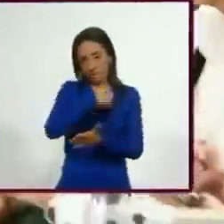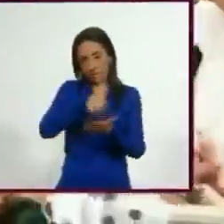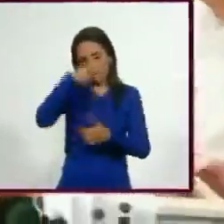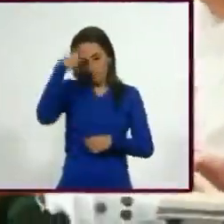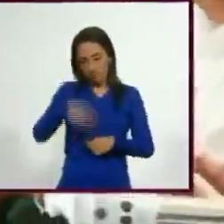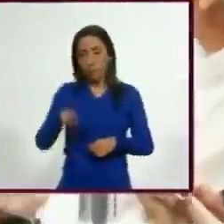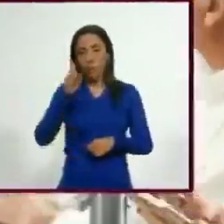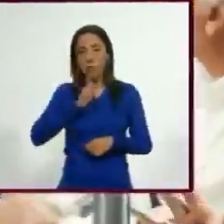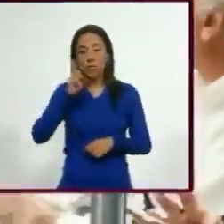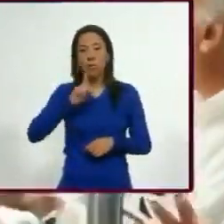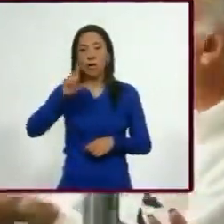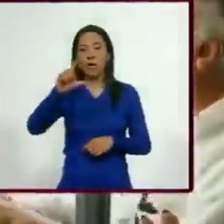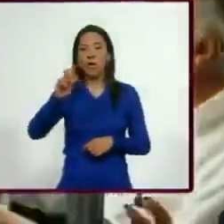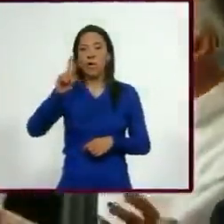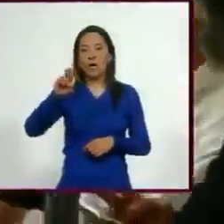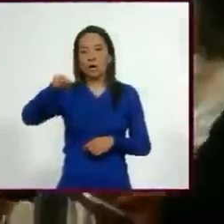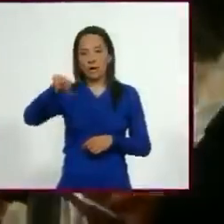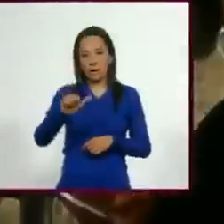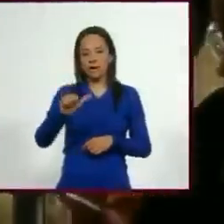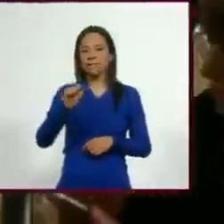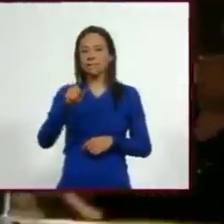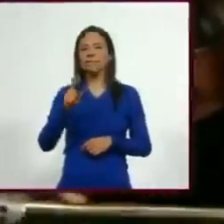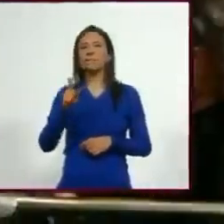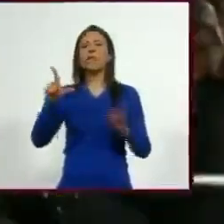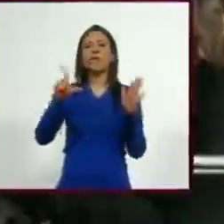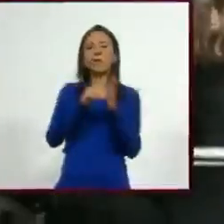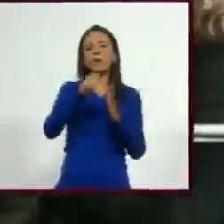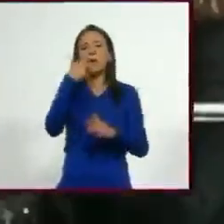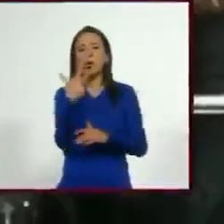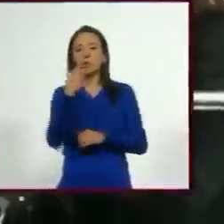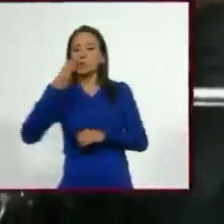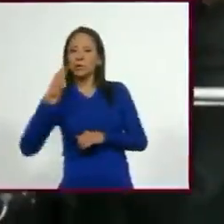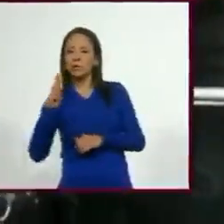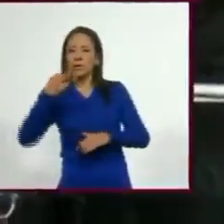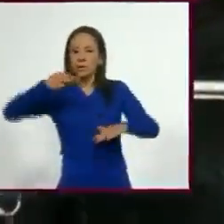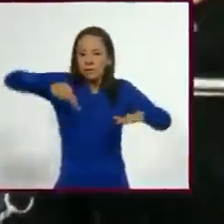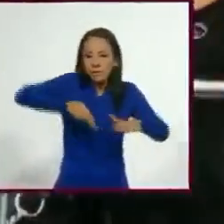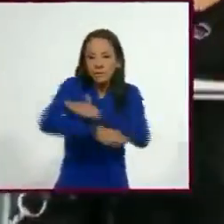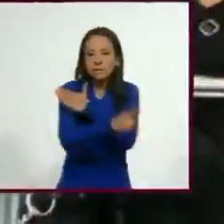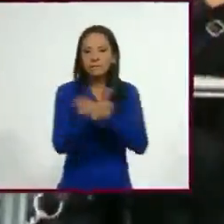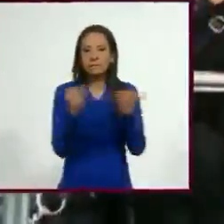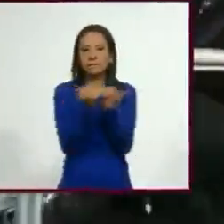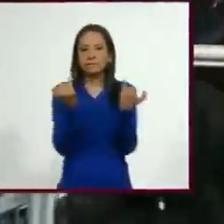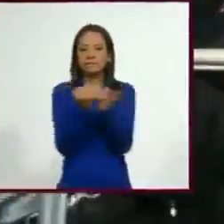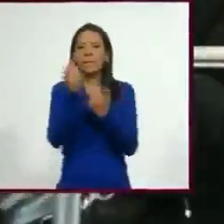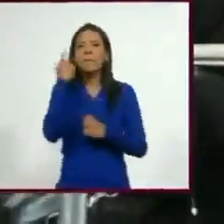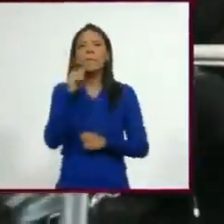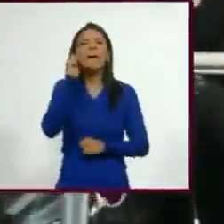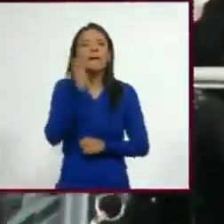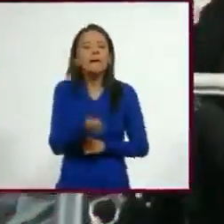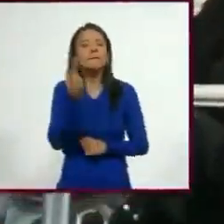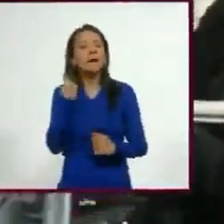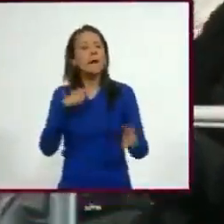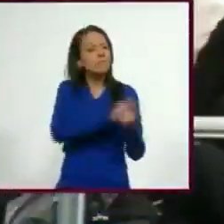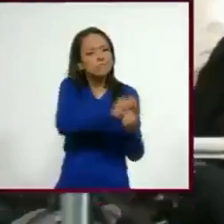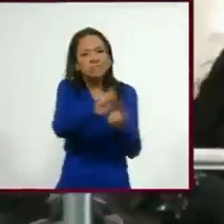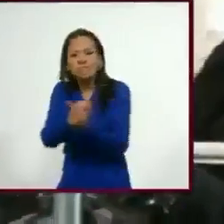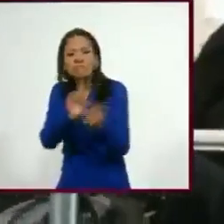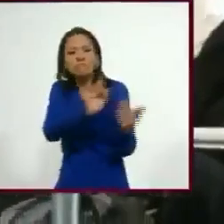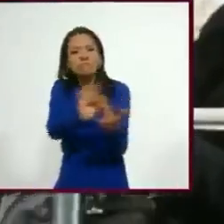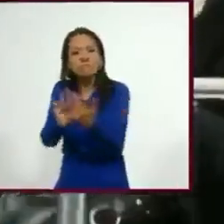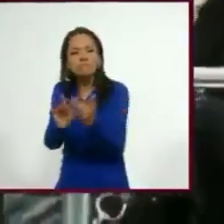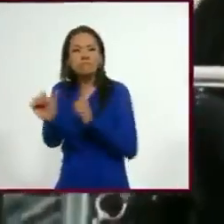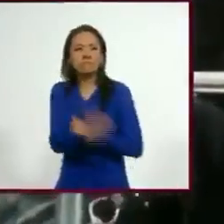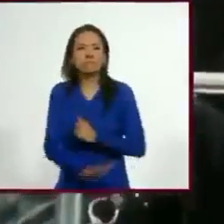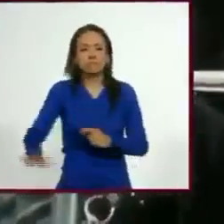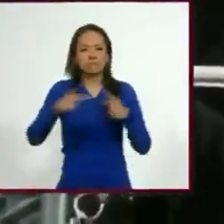Osornio, aseguró que en conjunto con asociaciones civiles hará de la capital del país una ciudad sustentable.